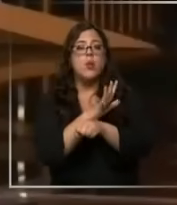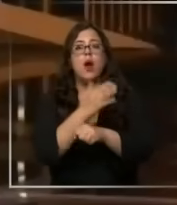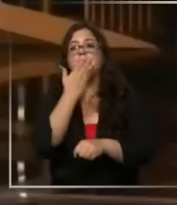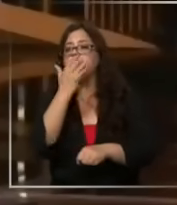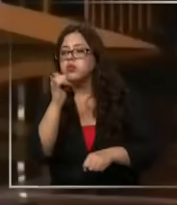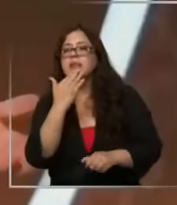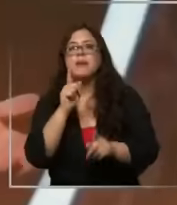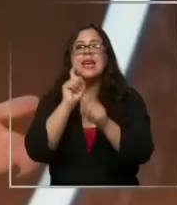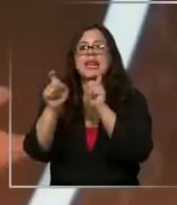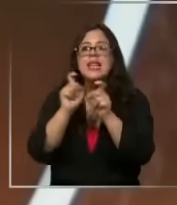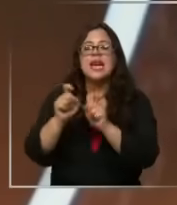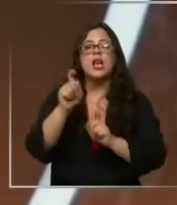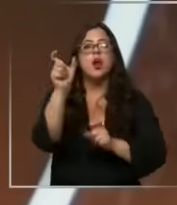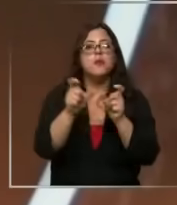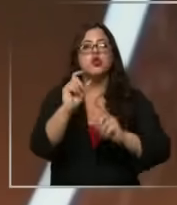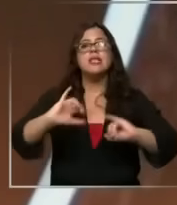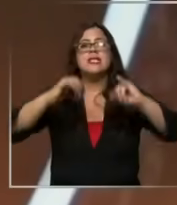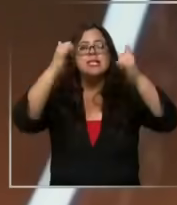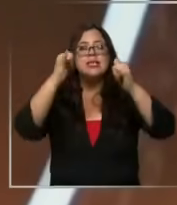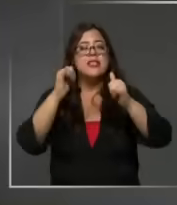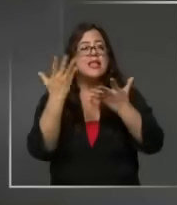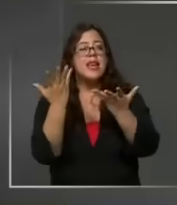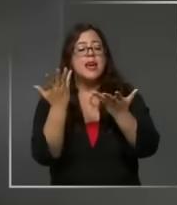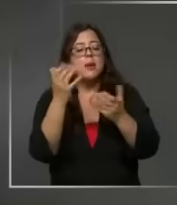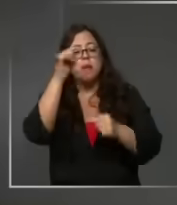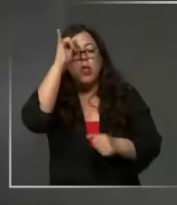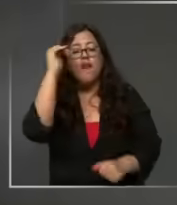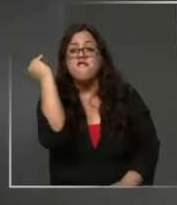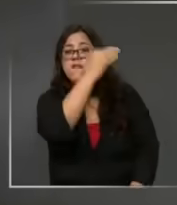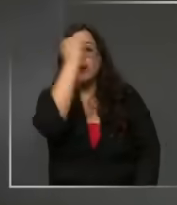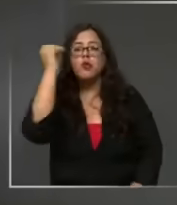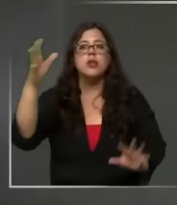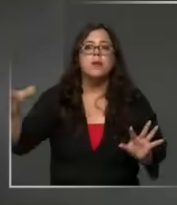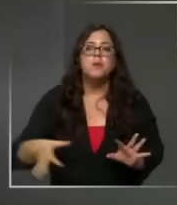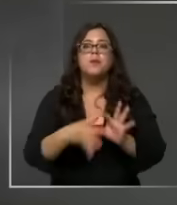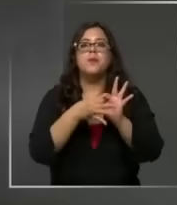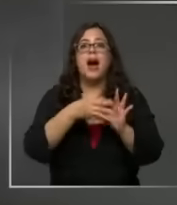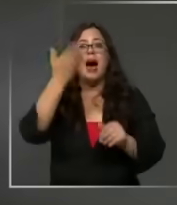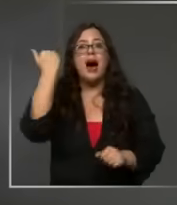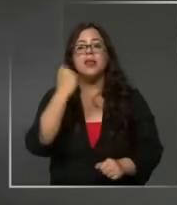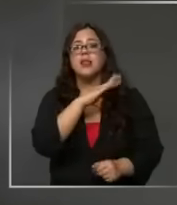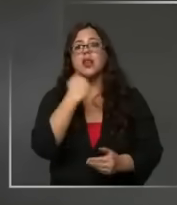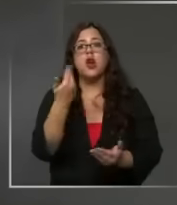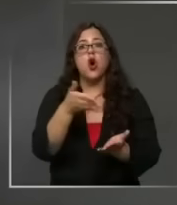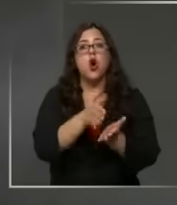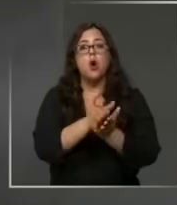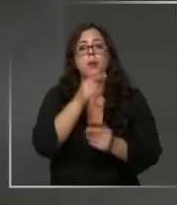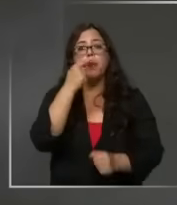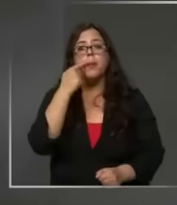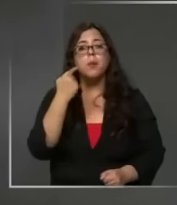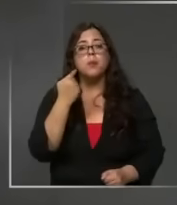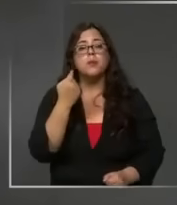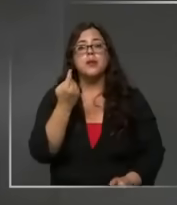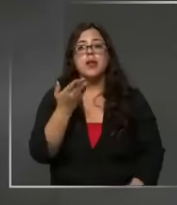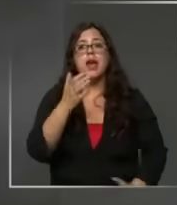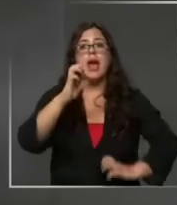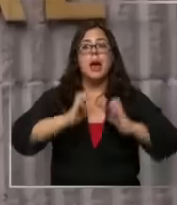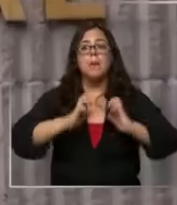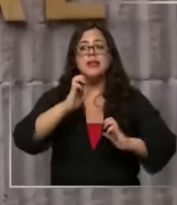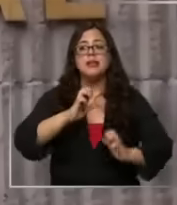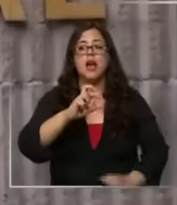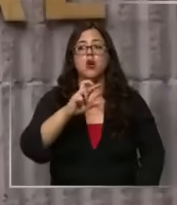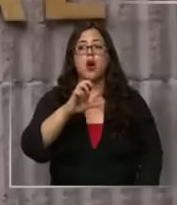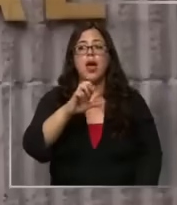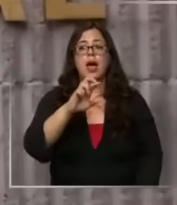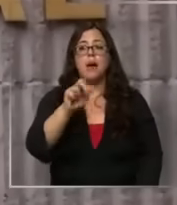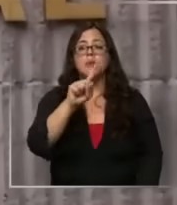criticando severamente a algunas celebridades que pudiesen haber tenido relación con el a esa altura fallecido empresario Jeffrey Epstein. Una